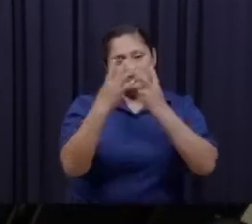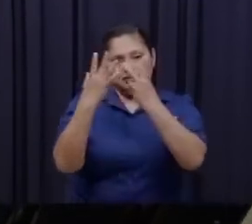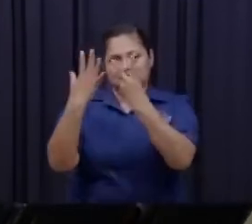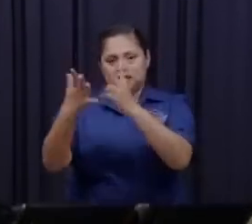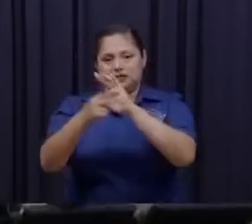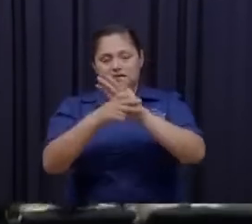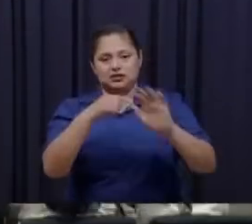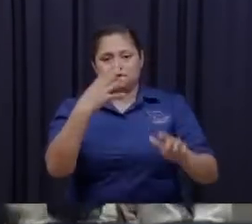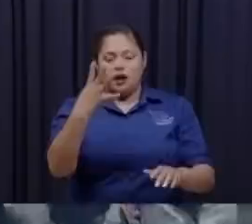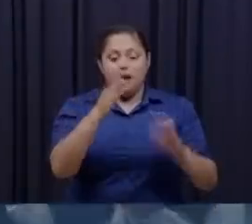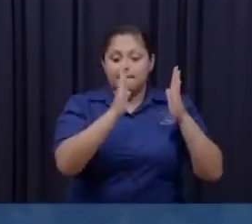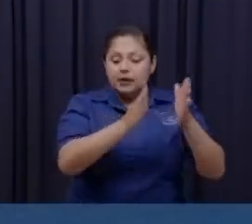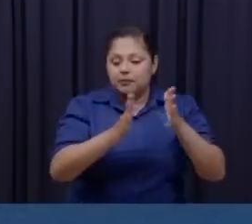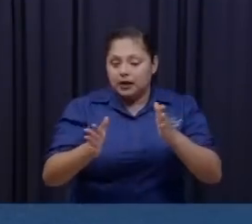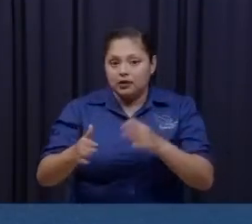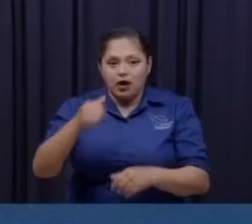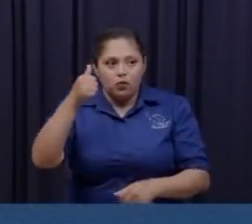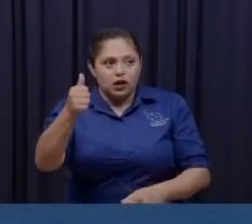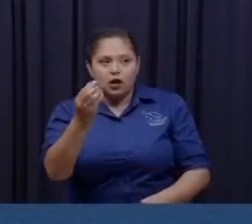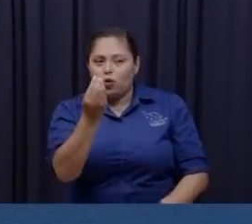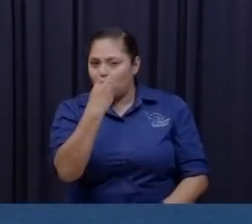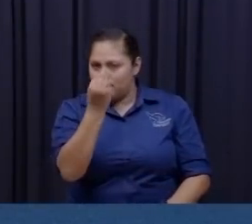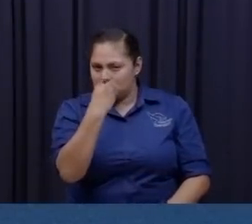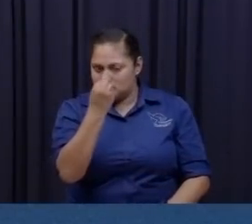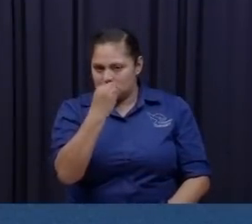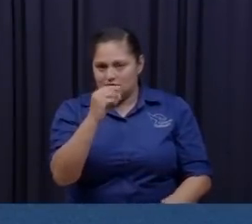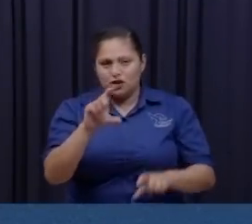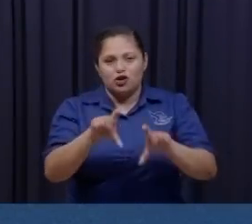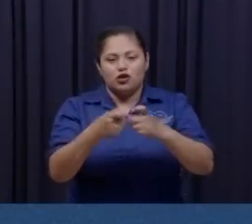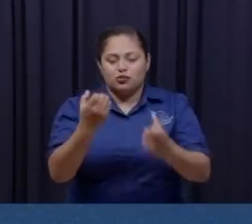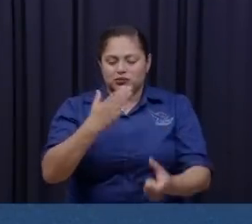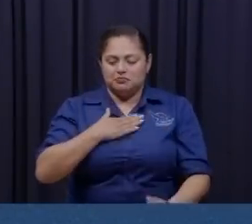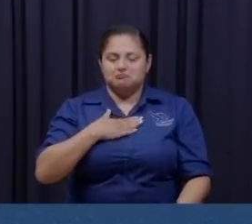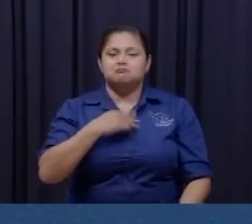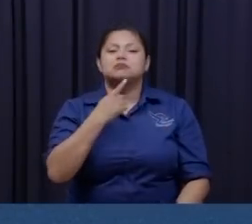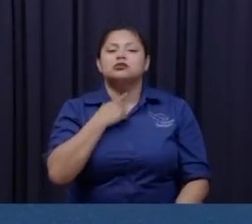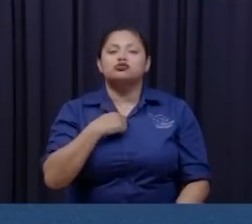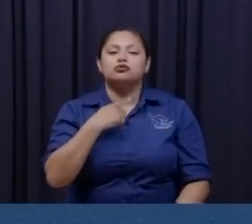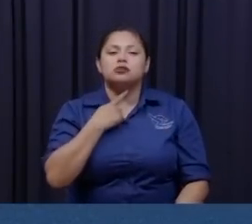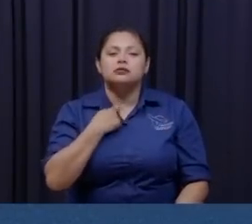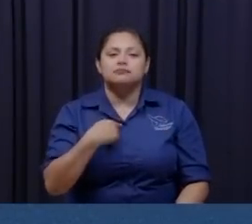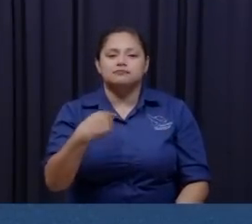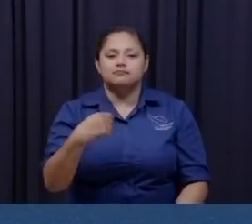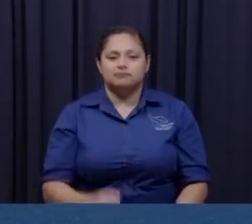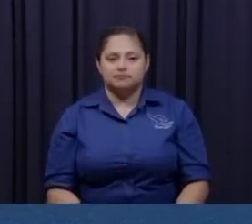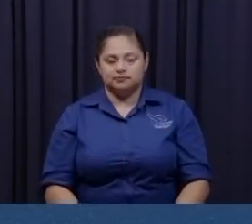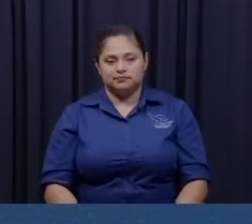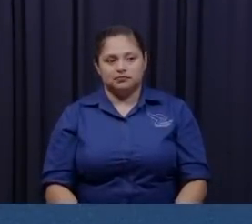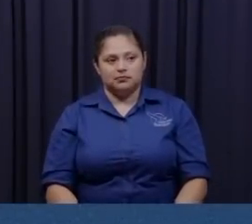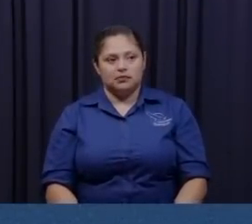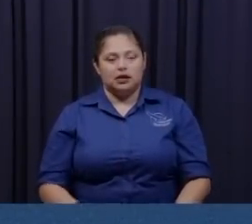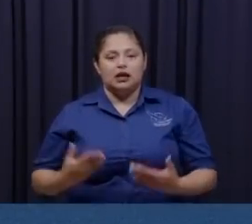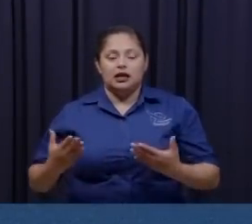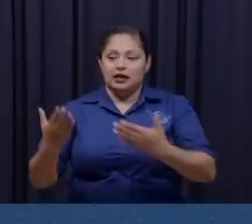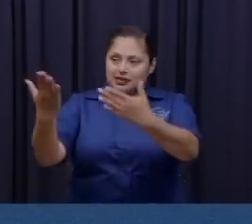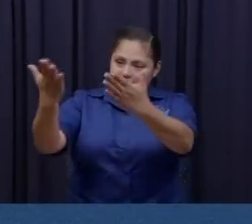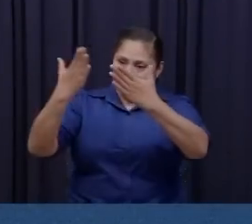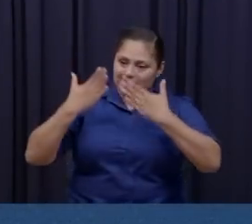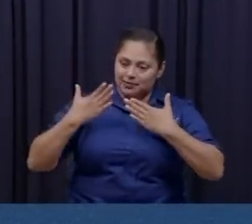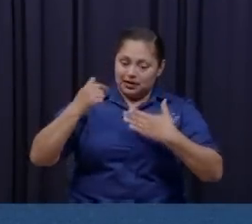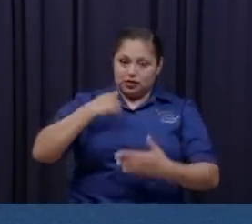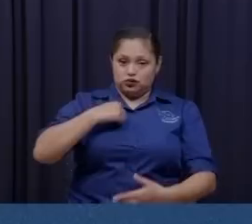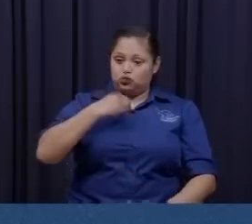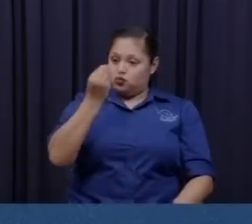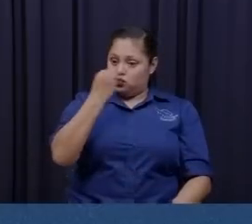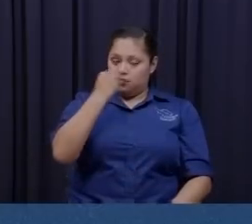Prepárame un buen guisado, como a mí me gusta, y tráemelo para que yo